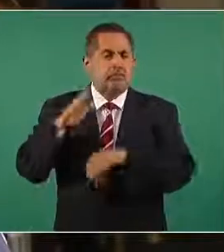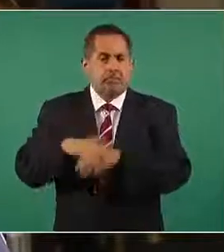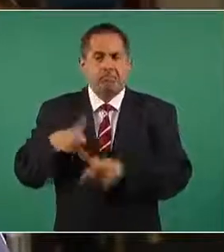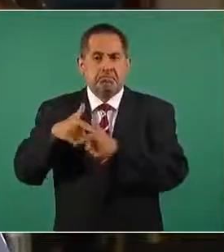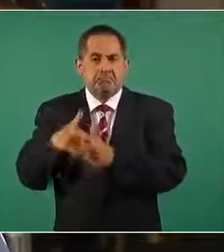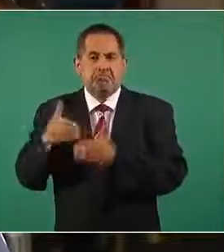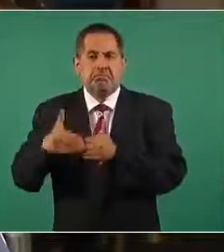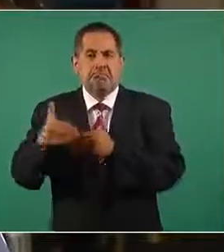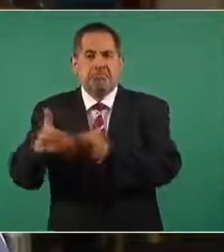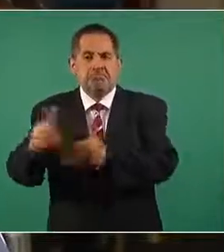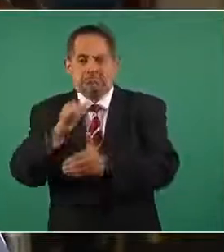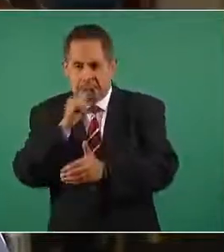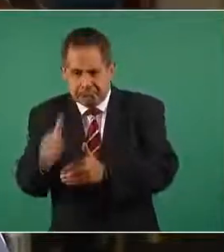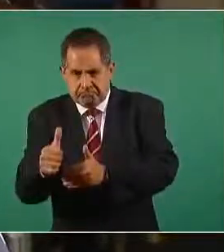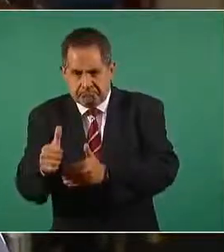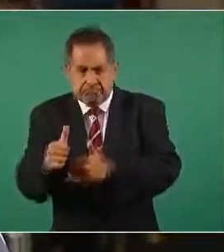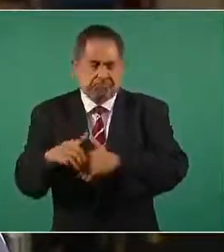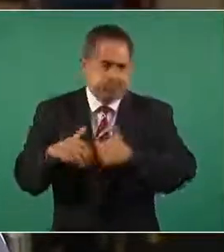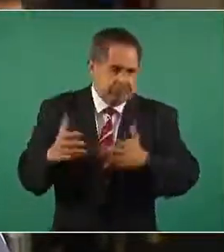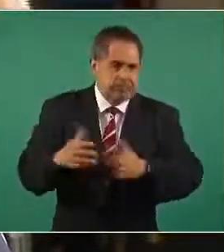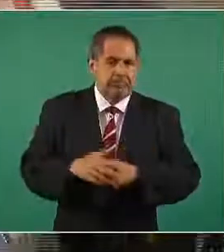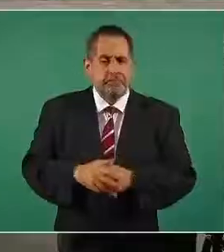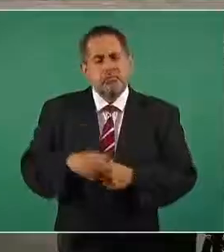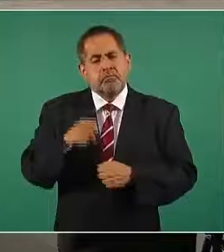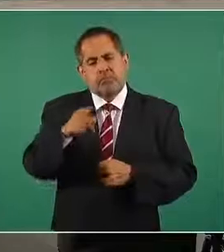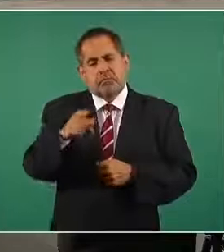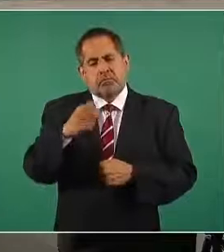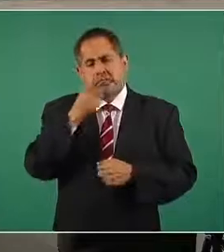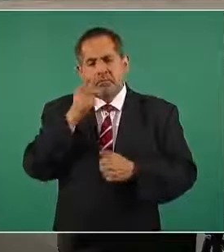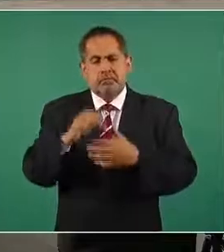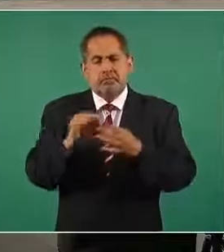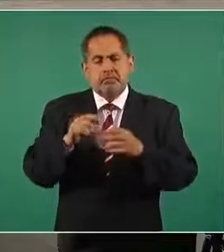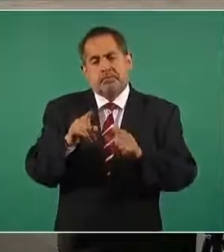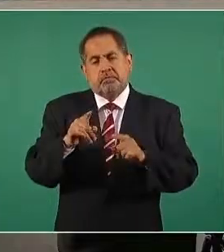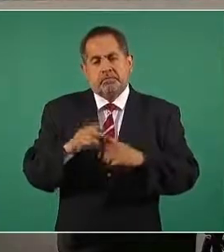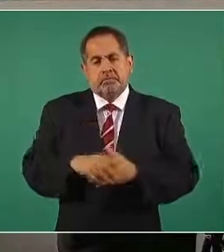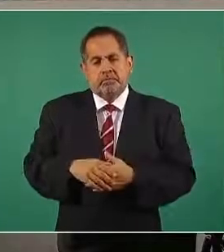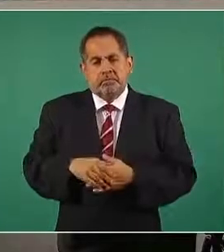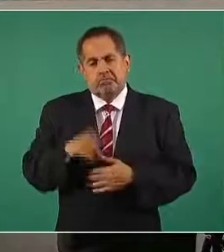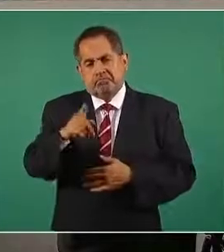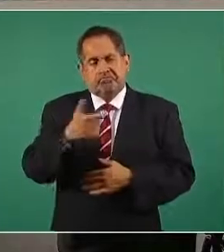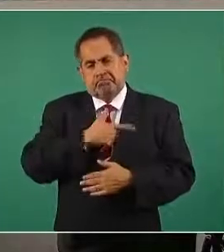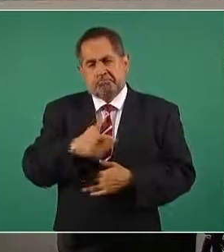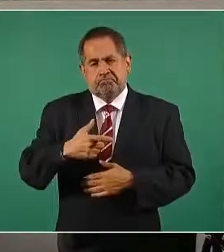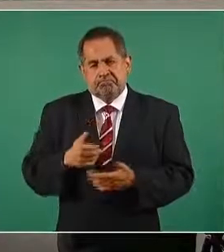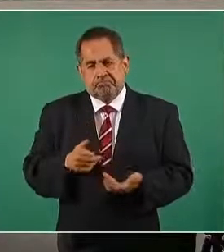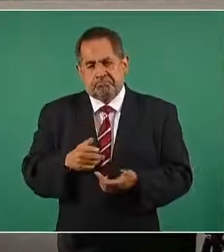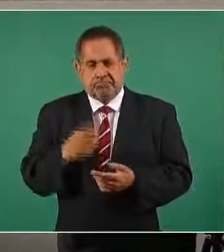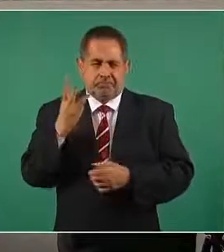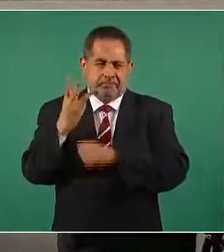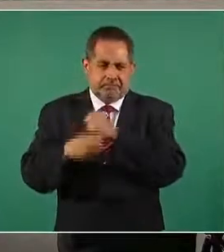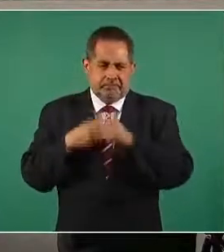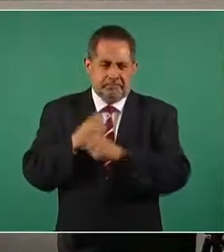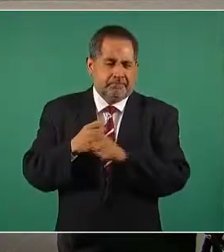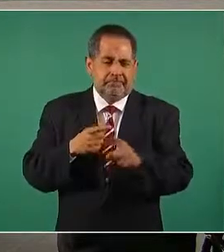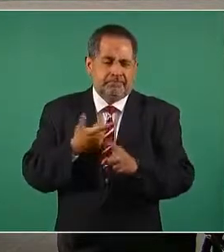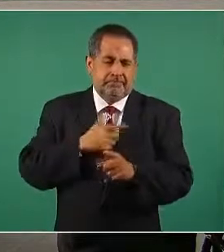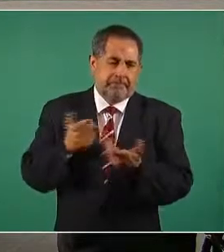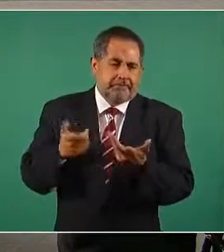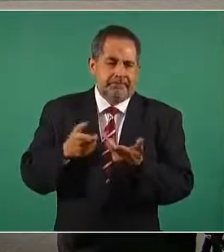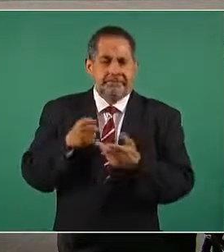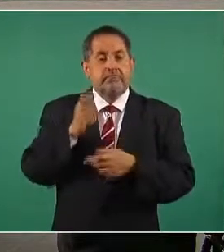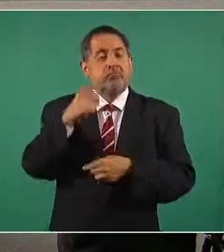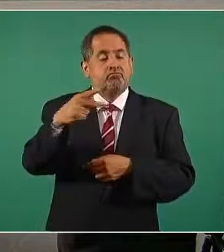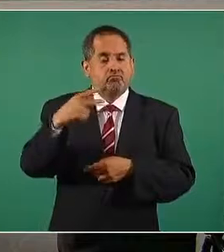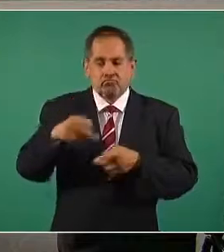usted pues se advirtió un poco como desencanto, o ya son 3 años, o sea, esto frena